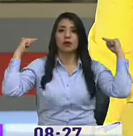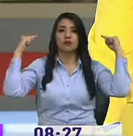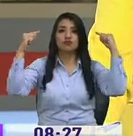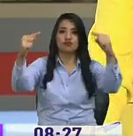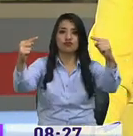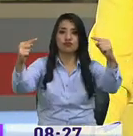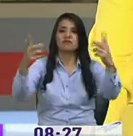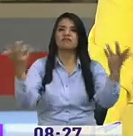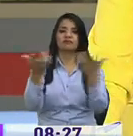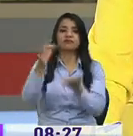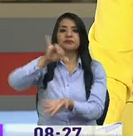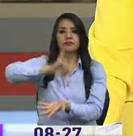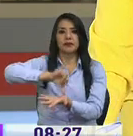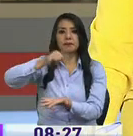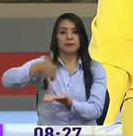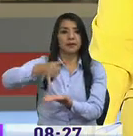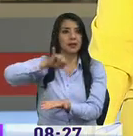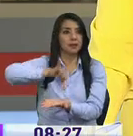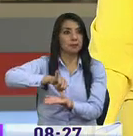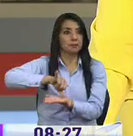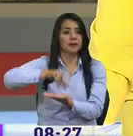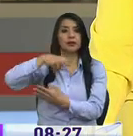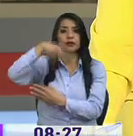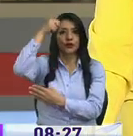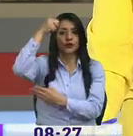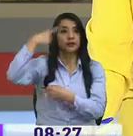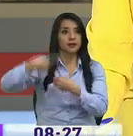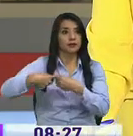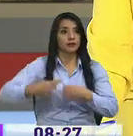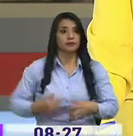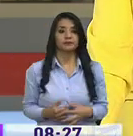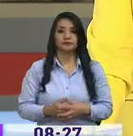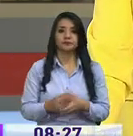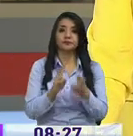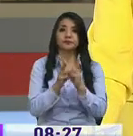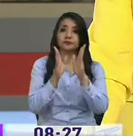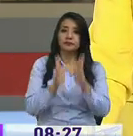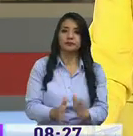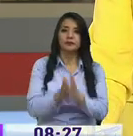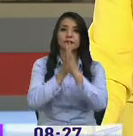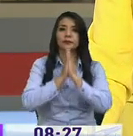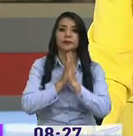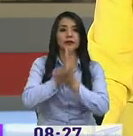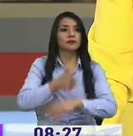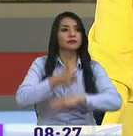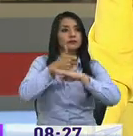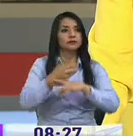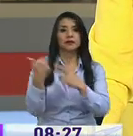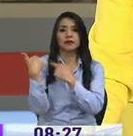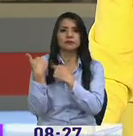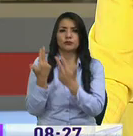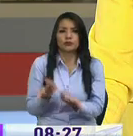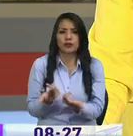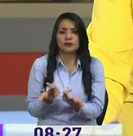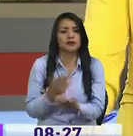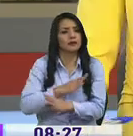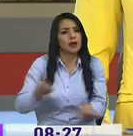de la Jipijapa, esto al norte de Quito. Los vecinos hacen un llamado a la autoridad competente, pues están realmente